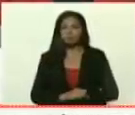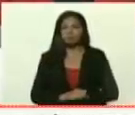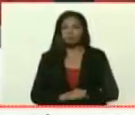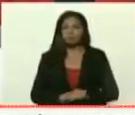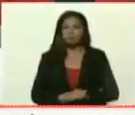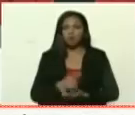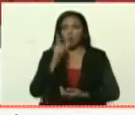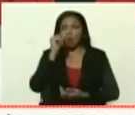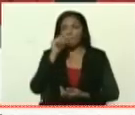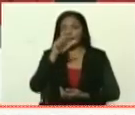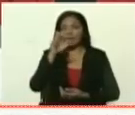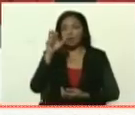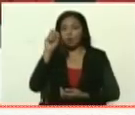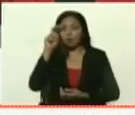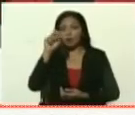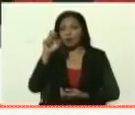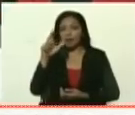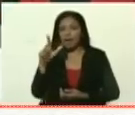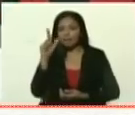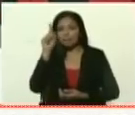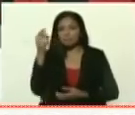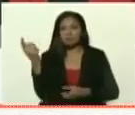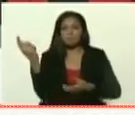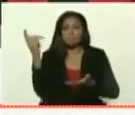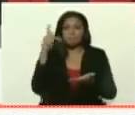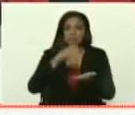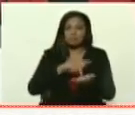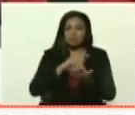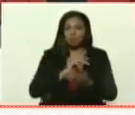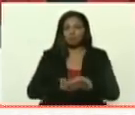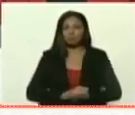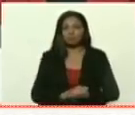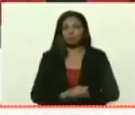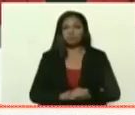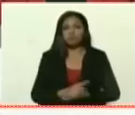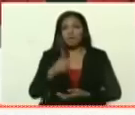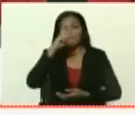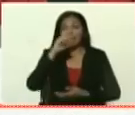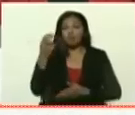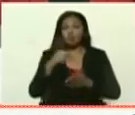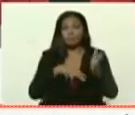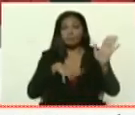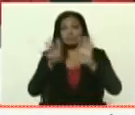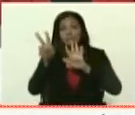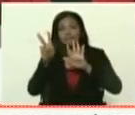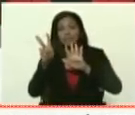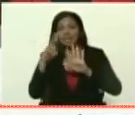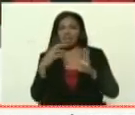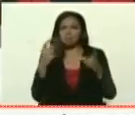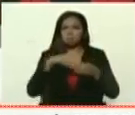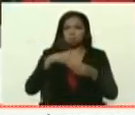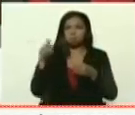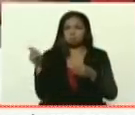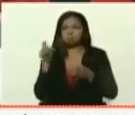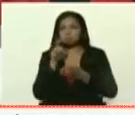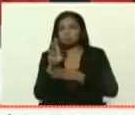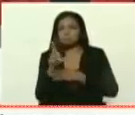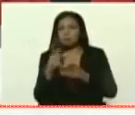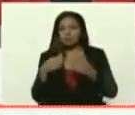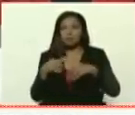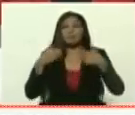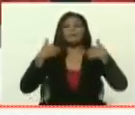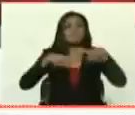Fernández, entonces. Y luego, en el año 2017... ellos se retiraron y se fueron a las